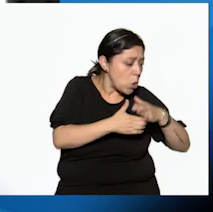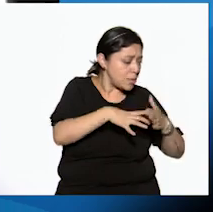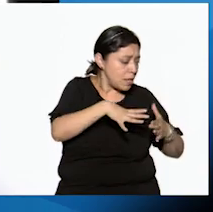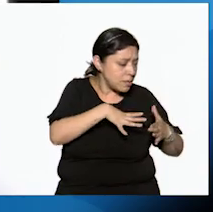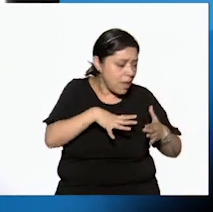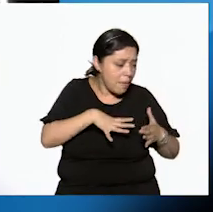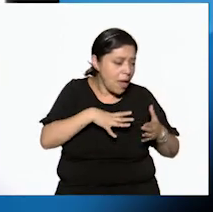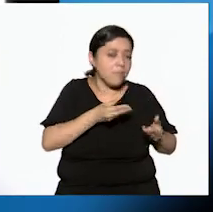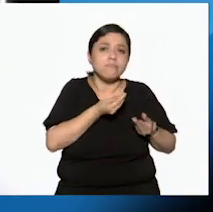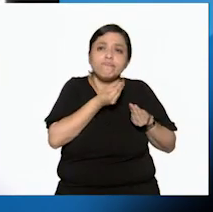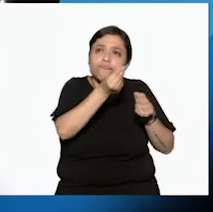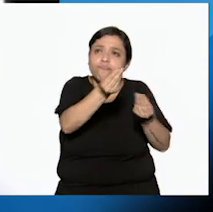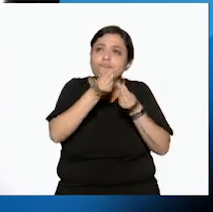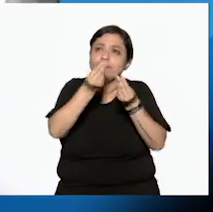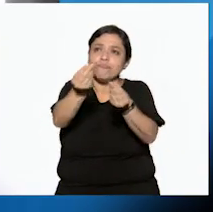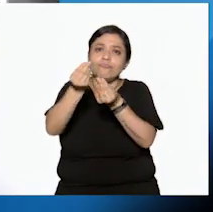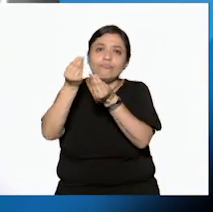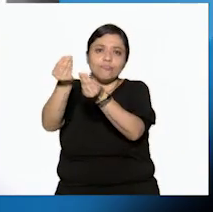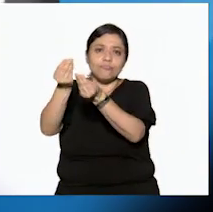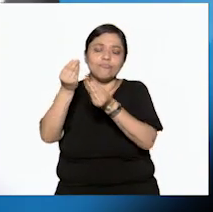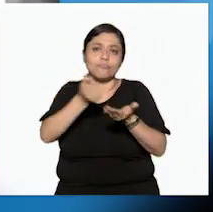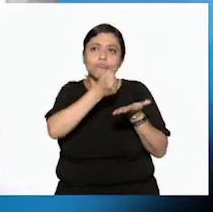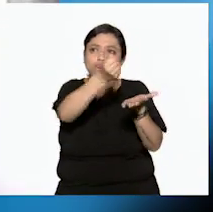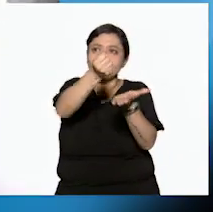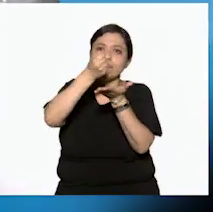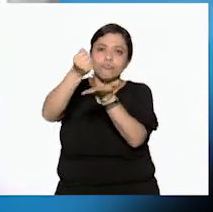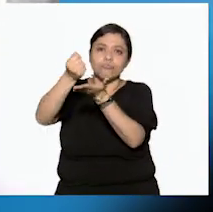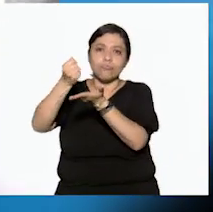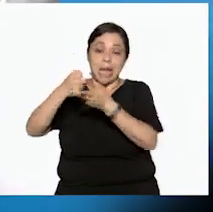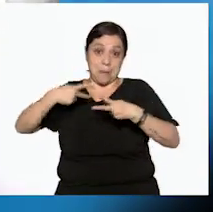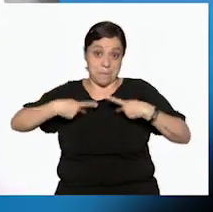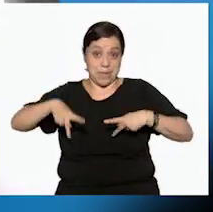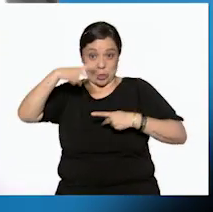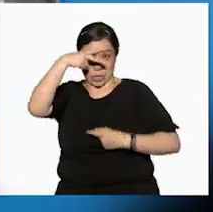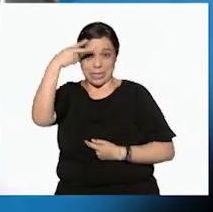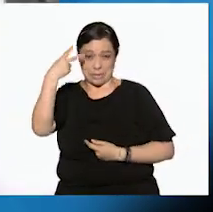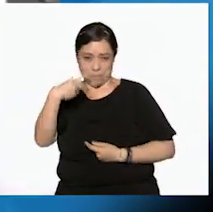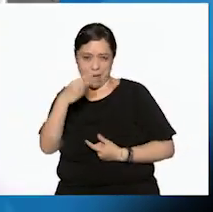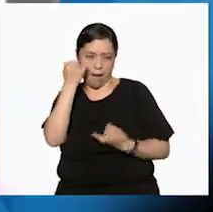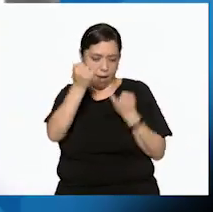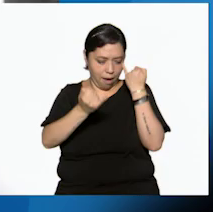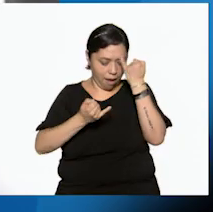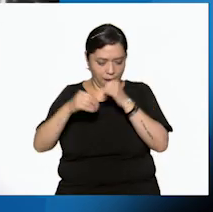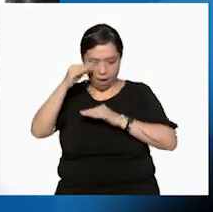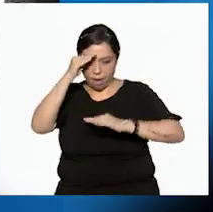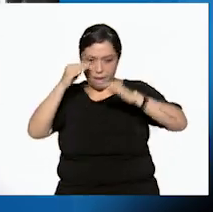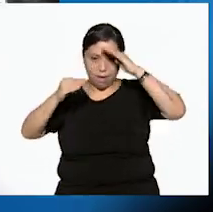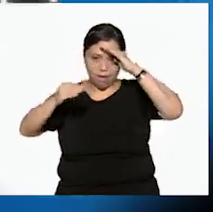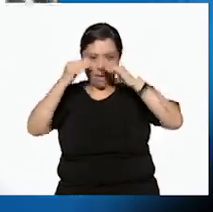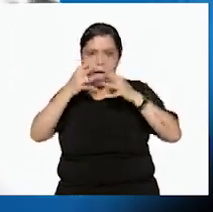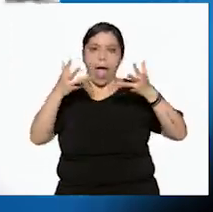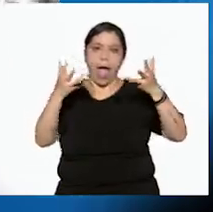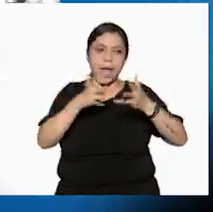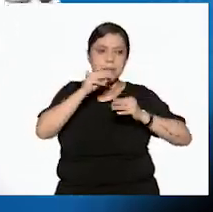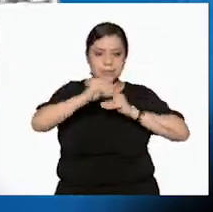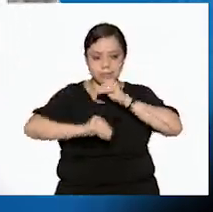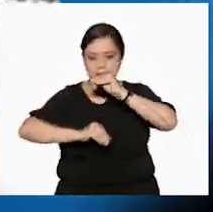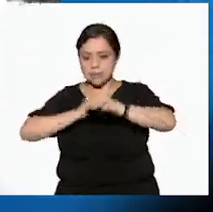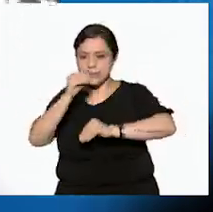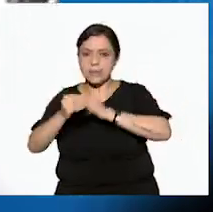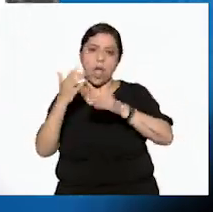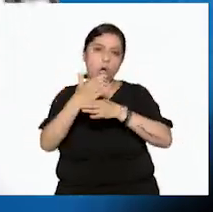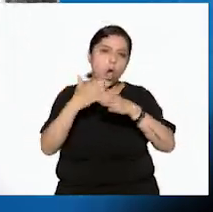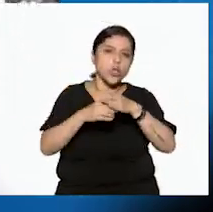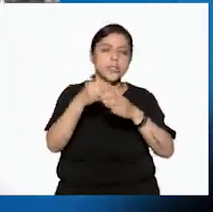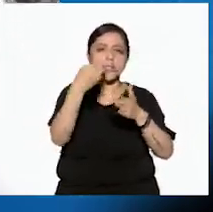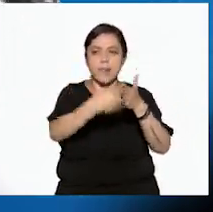la indemnización. Y los técnicos mexicanos, haciendo gala de su ingenio, fabricaban los repuestos y las herramientas que